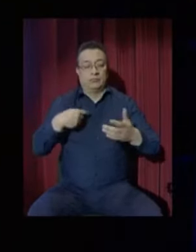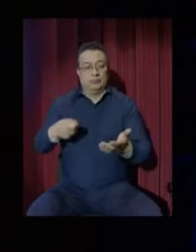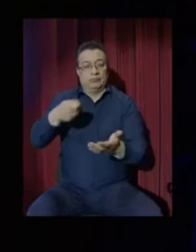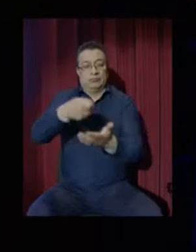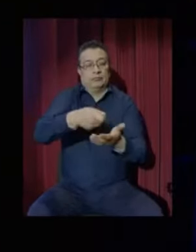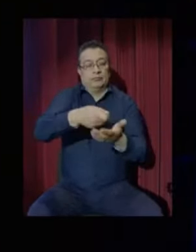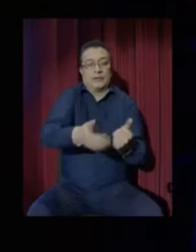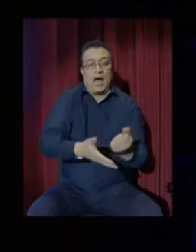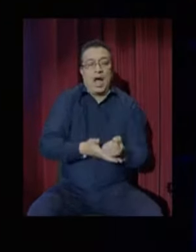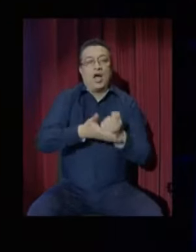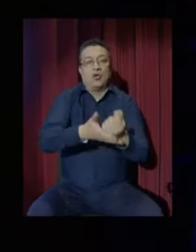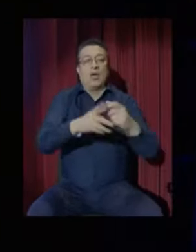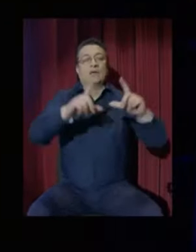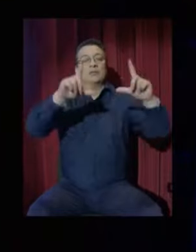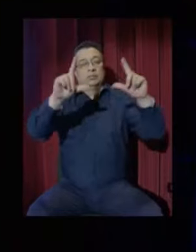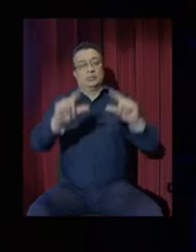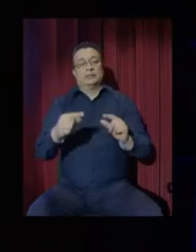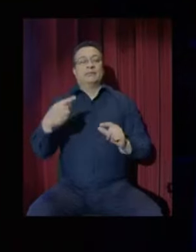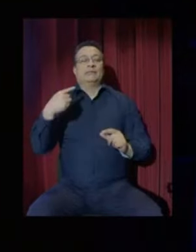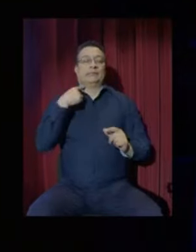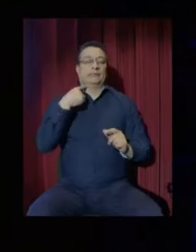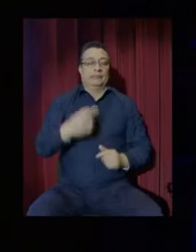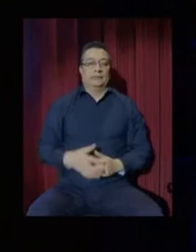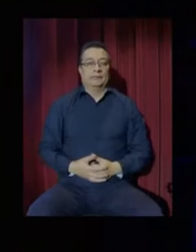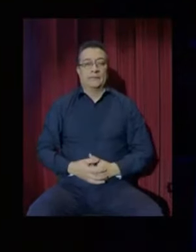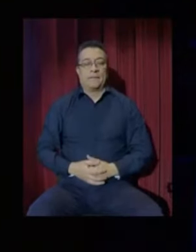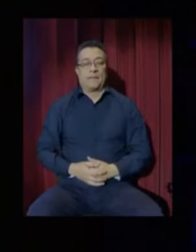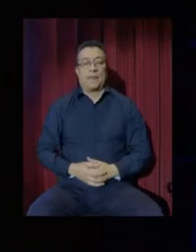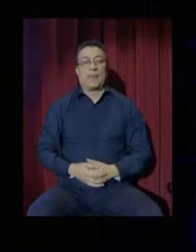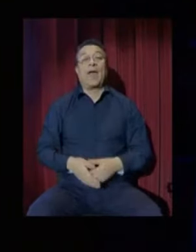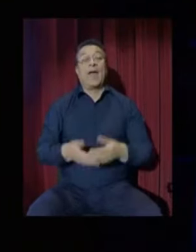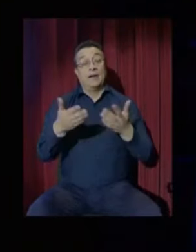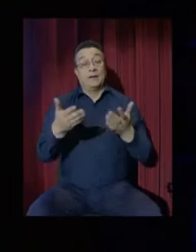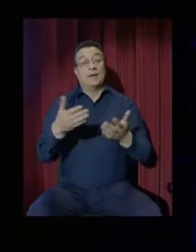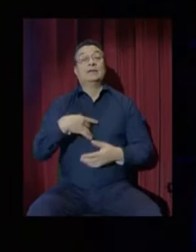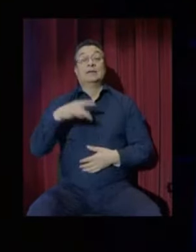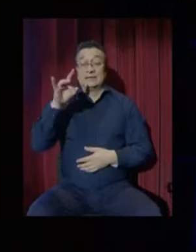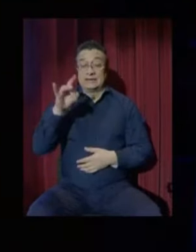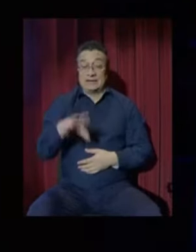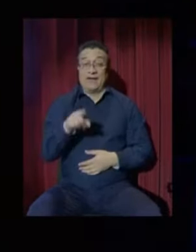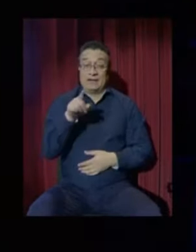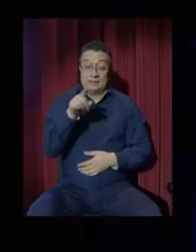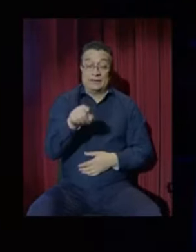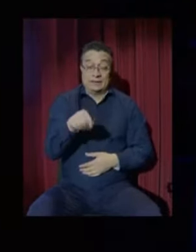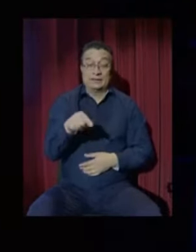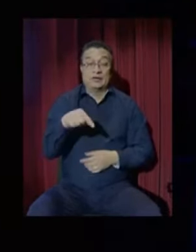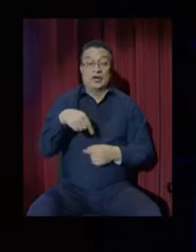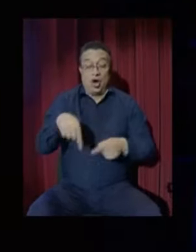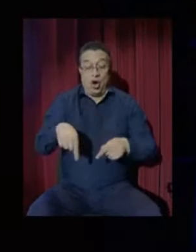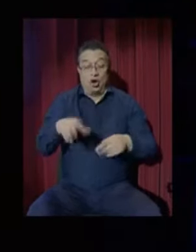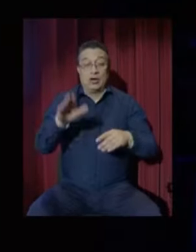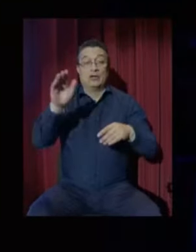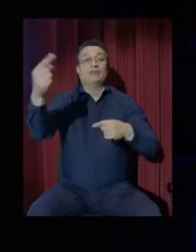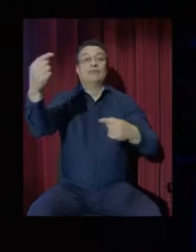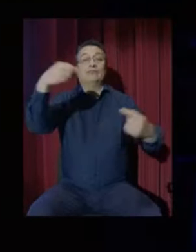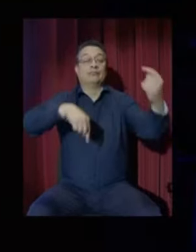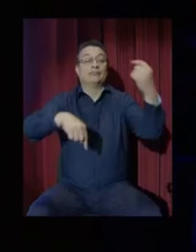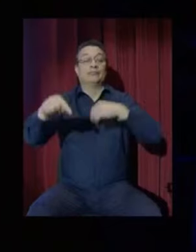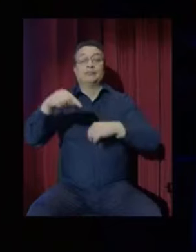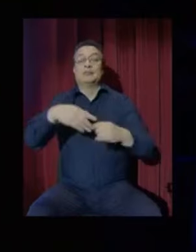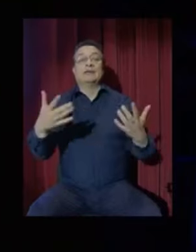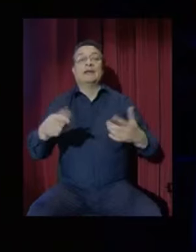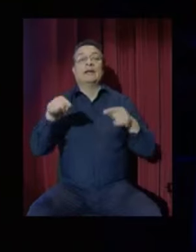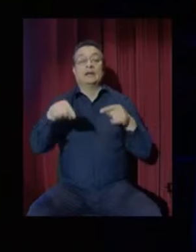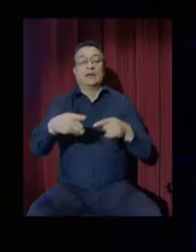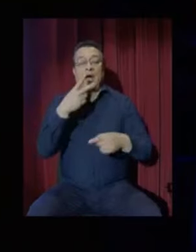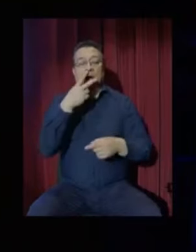disminuir estos impactos sabemos que eh el evento que hoy día nos congrega además de